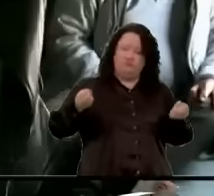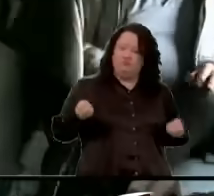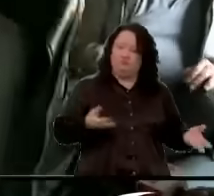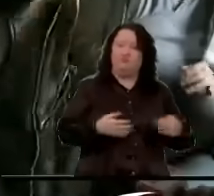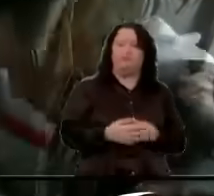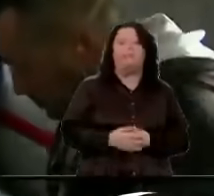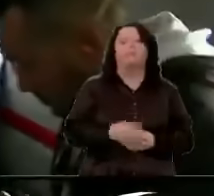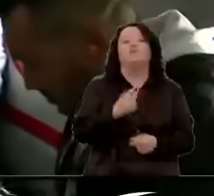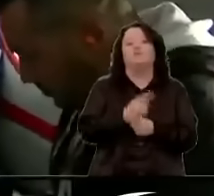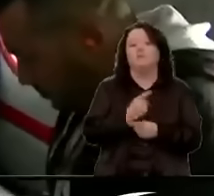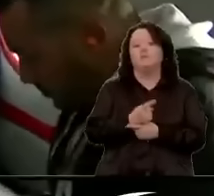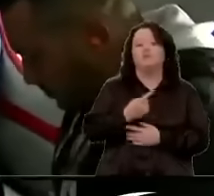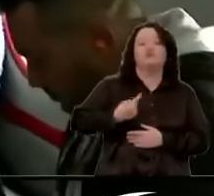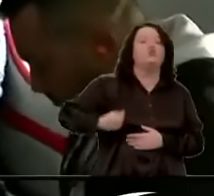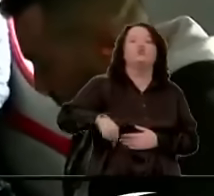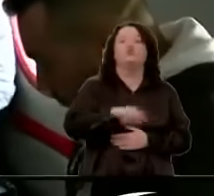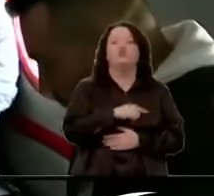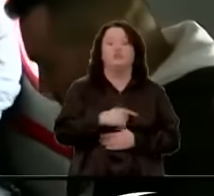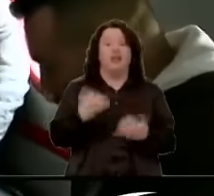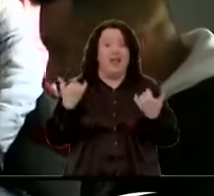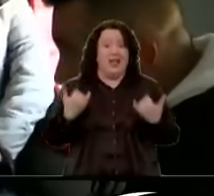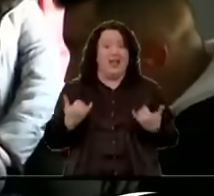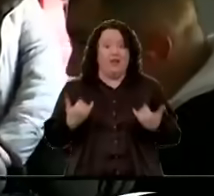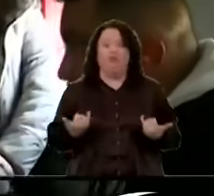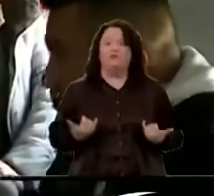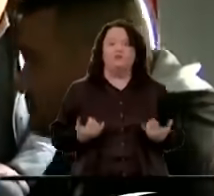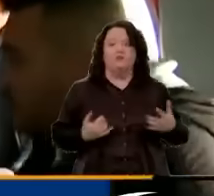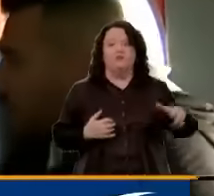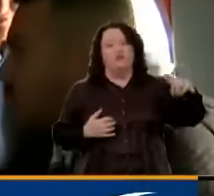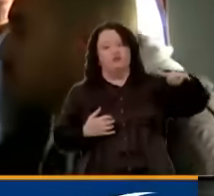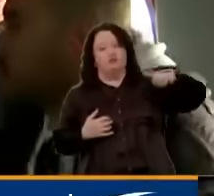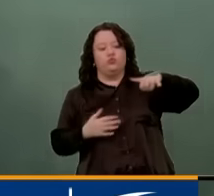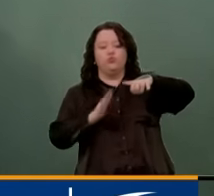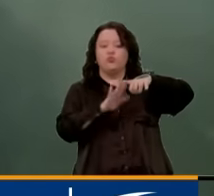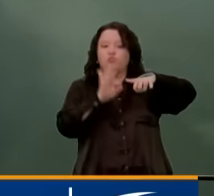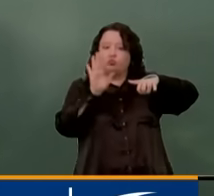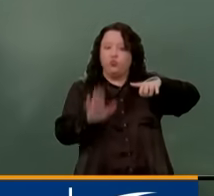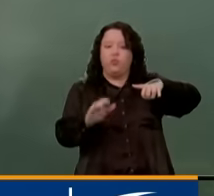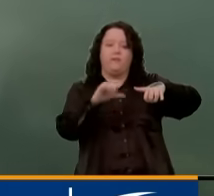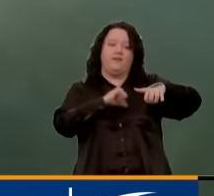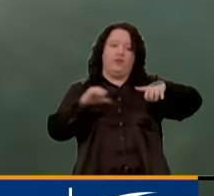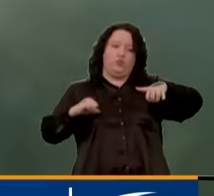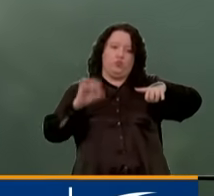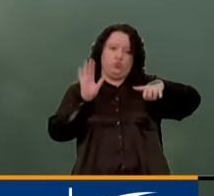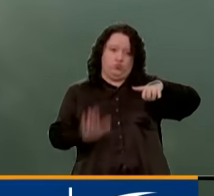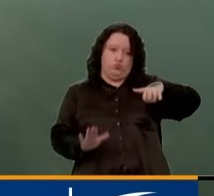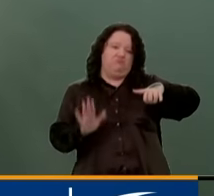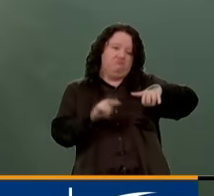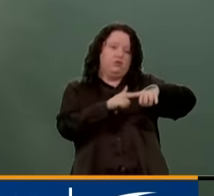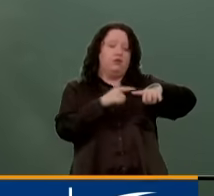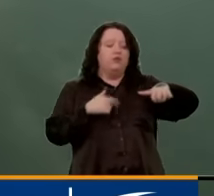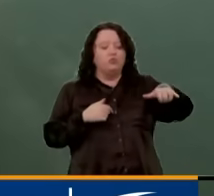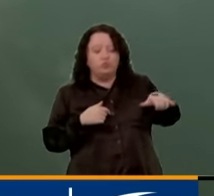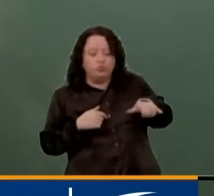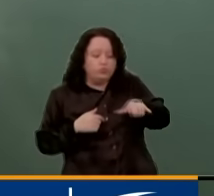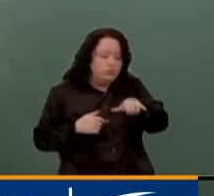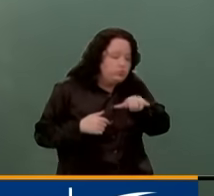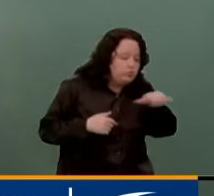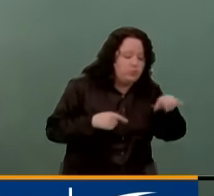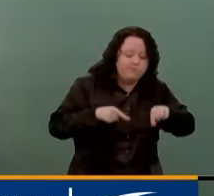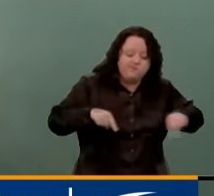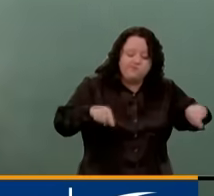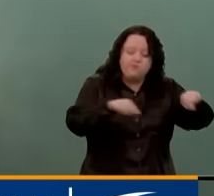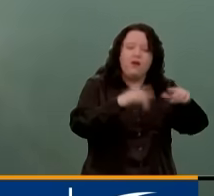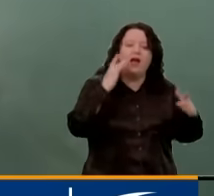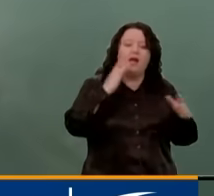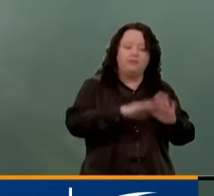Bueno, pues nosotros nos encontramos a esta hora en una de las aeronaves del sector privado. Estamos sobrevolando ya a esta hora el